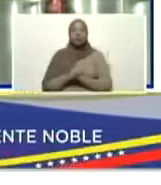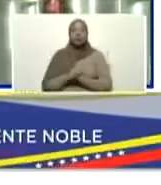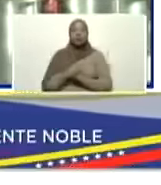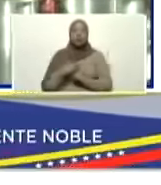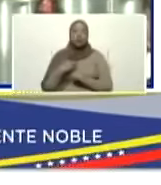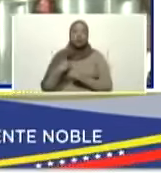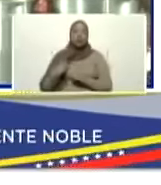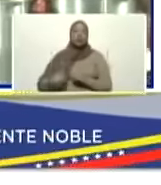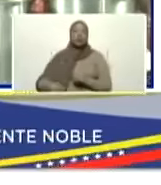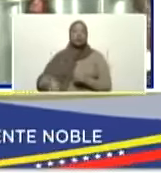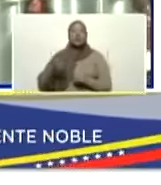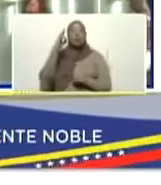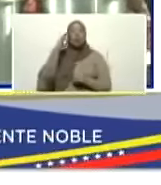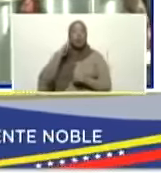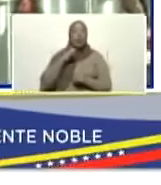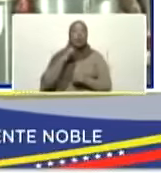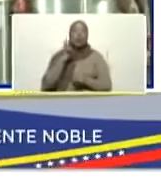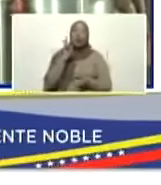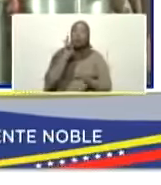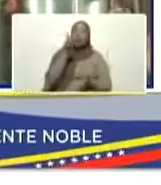donde Bolívar